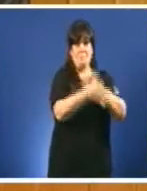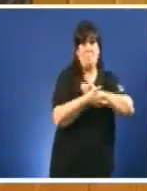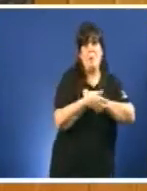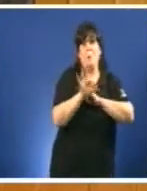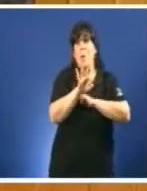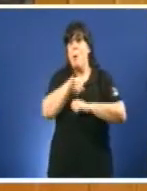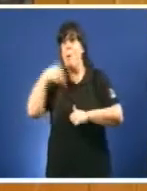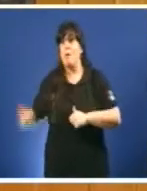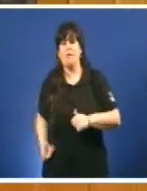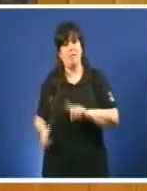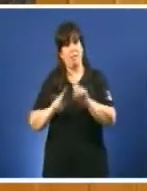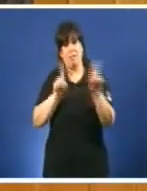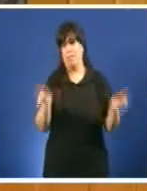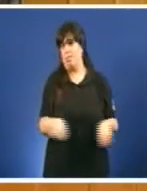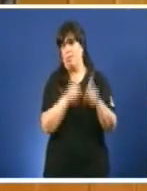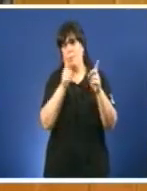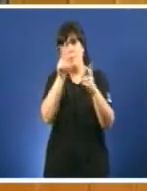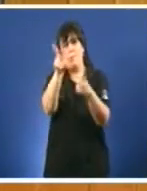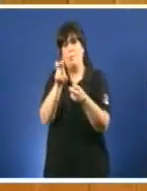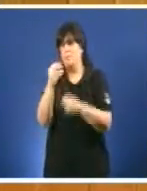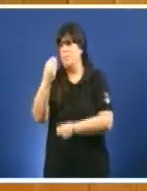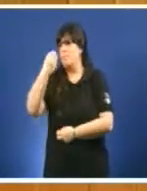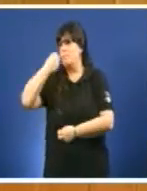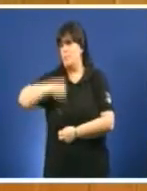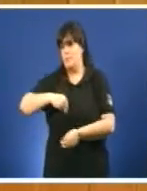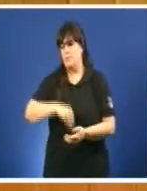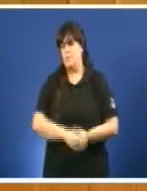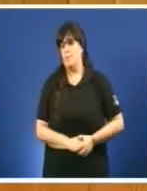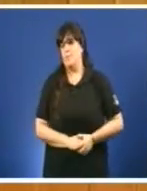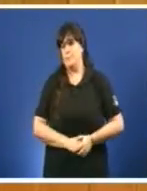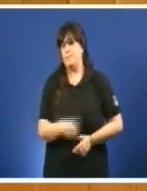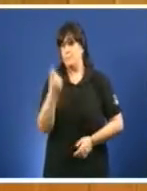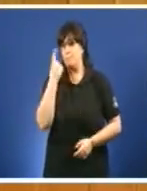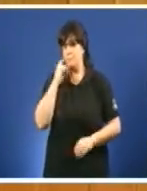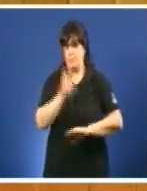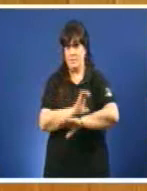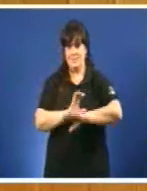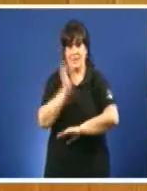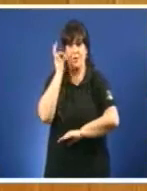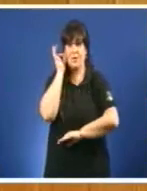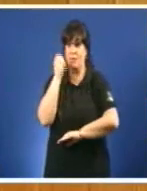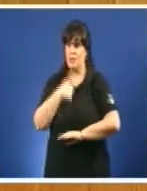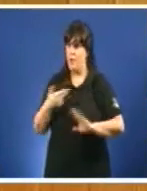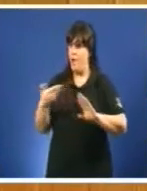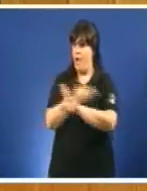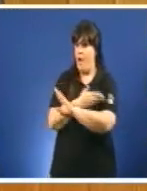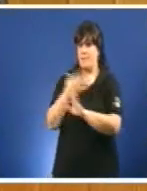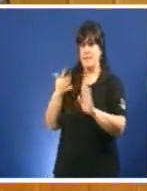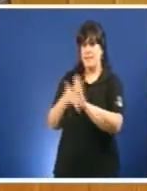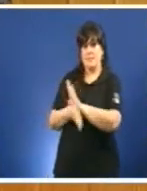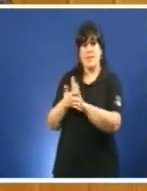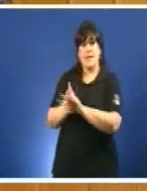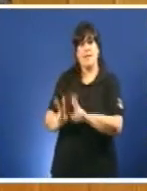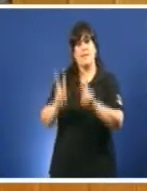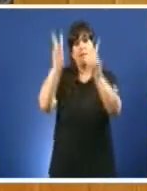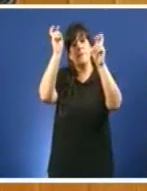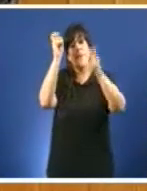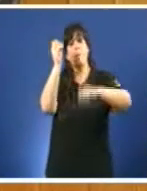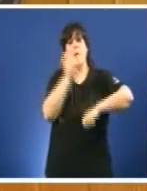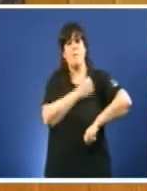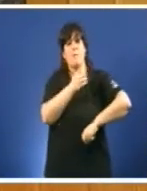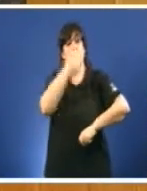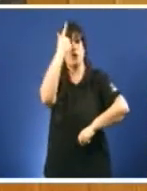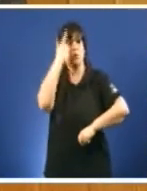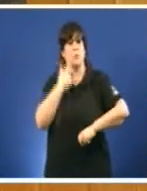Mire, señora conselleira, e dado que falei do imposto sobre os depósitos bancarios, vostede